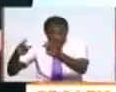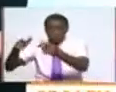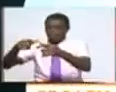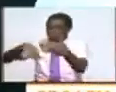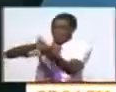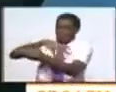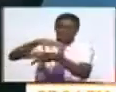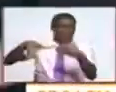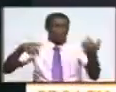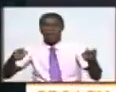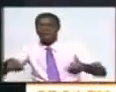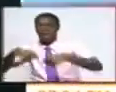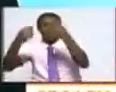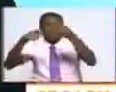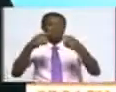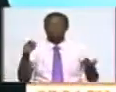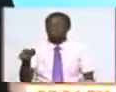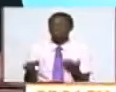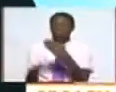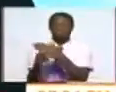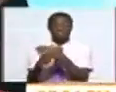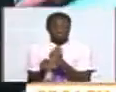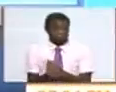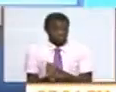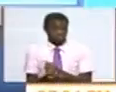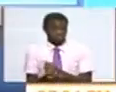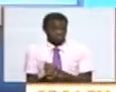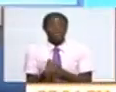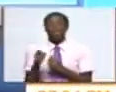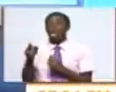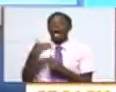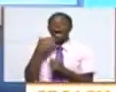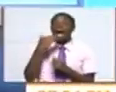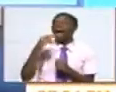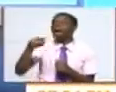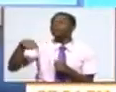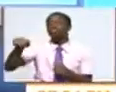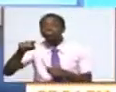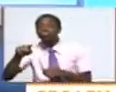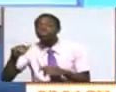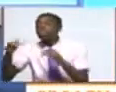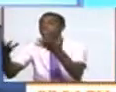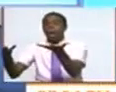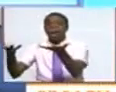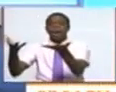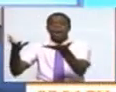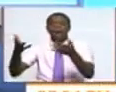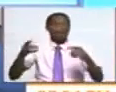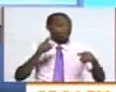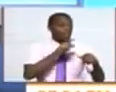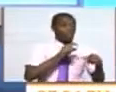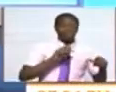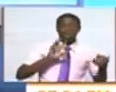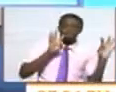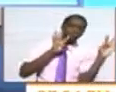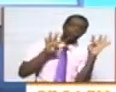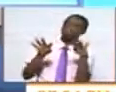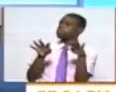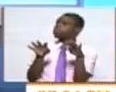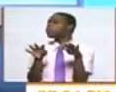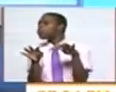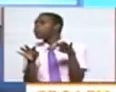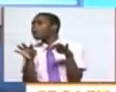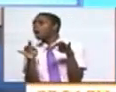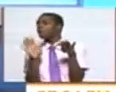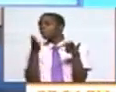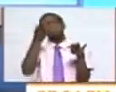juzgue, evidentemente, a aquellos que están haciendo estas fechorías a los ojos de todos los venezolanos. Y de ahí la posición de la